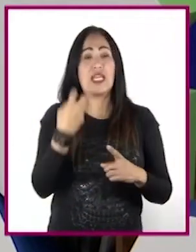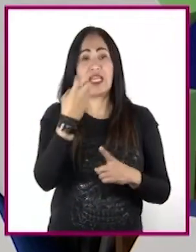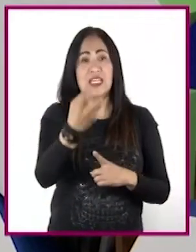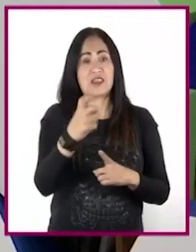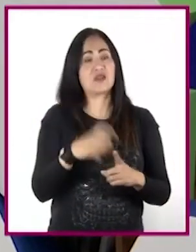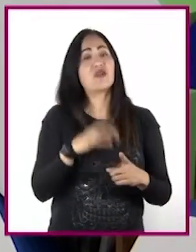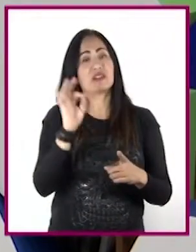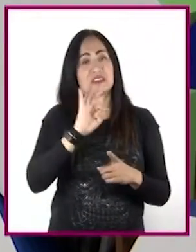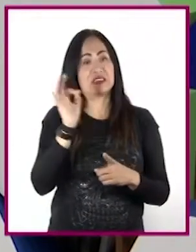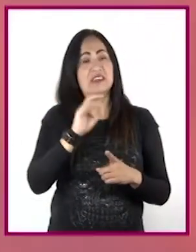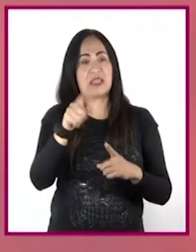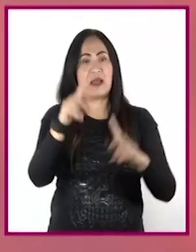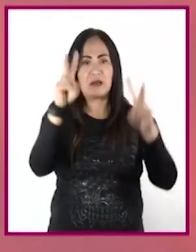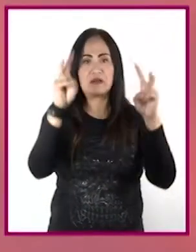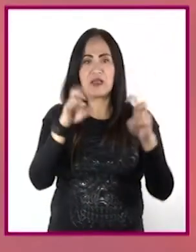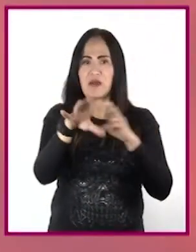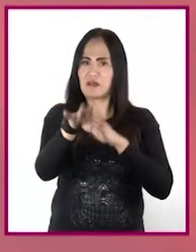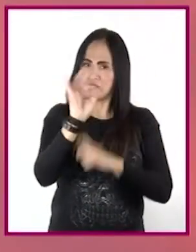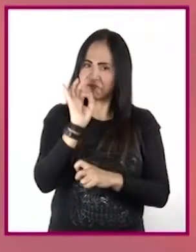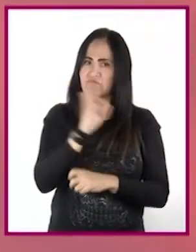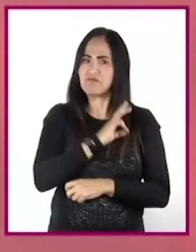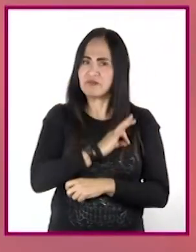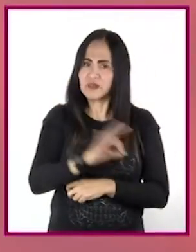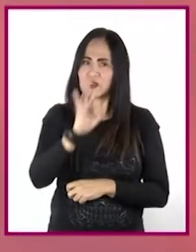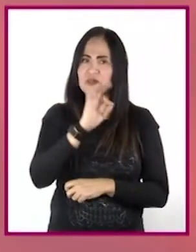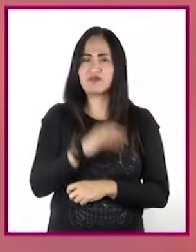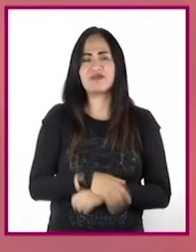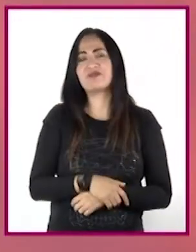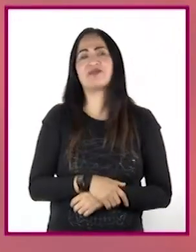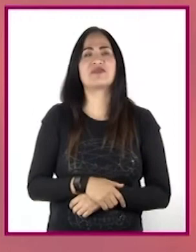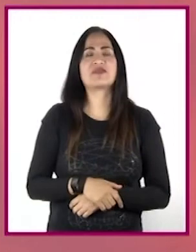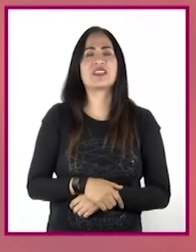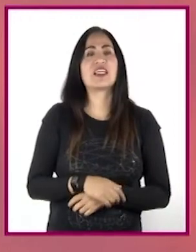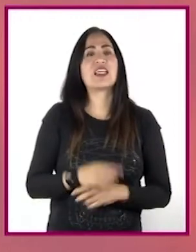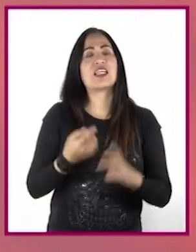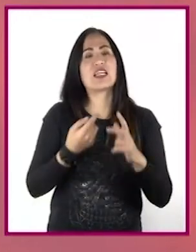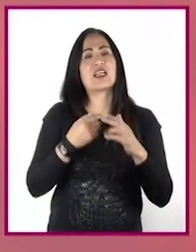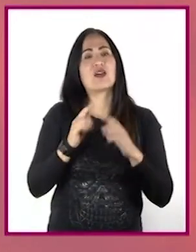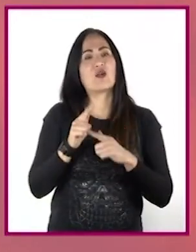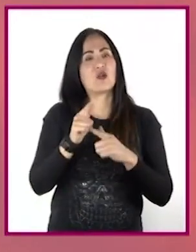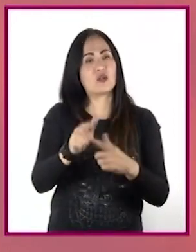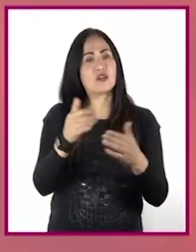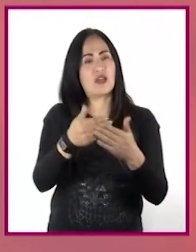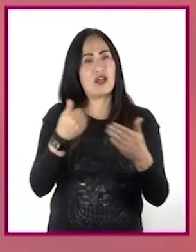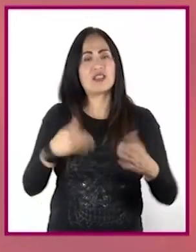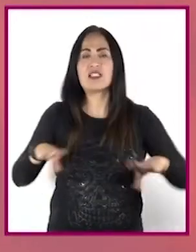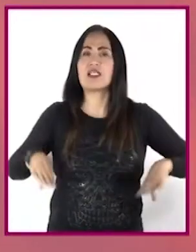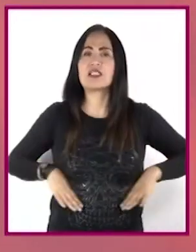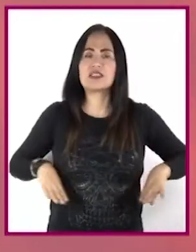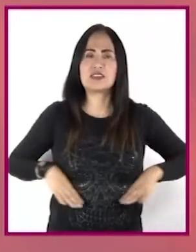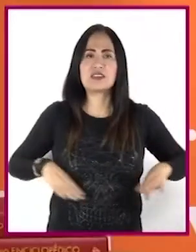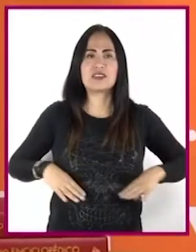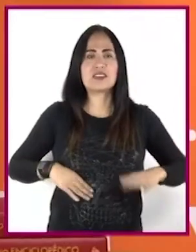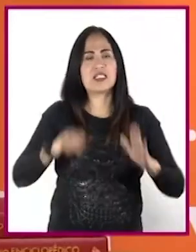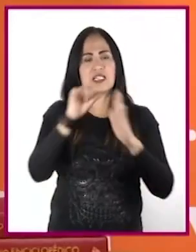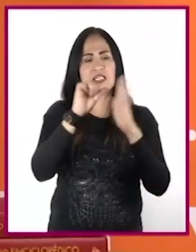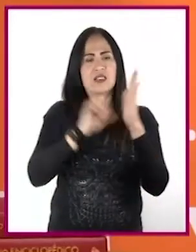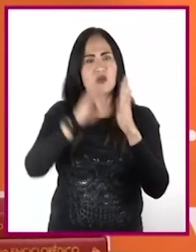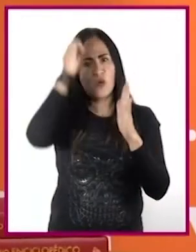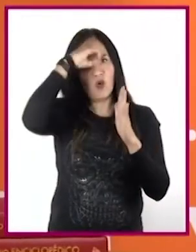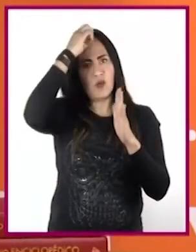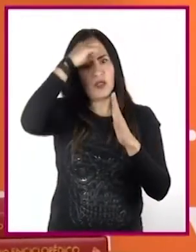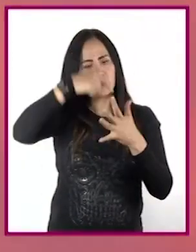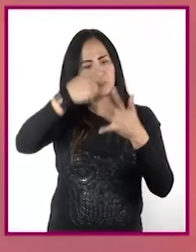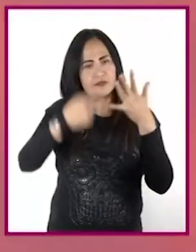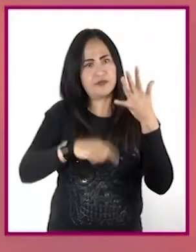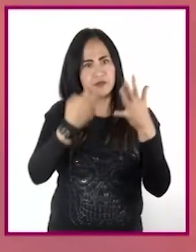para escribir artículos de opinión. Antes de continuar, recordemos las características de los artículos de opinión, pues es necesario